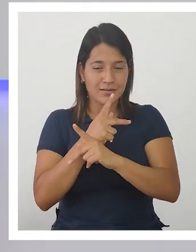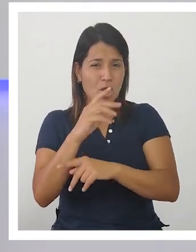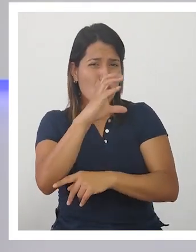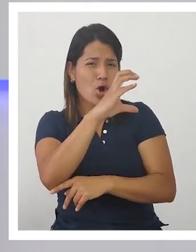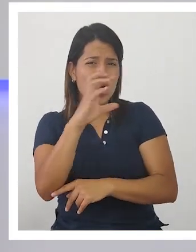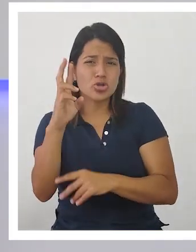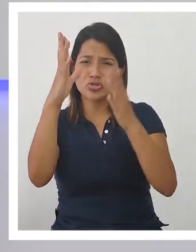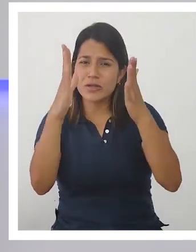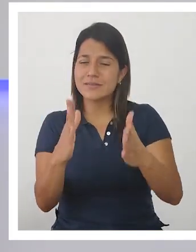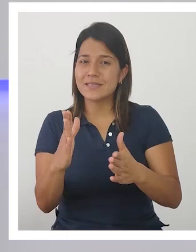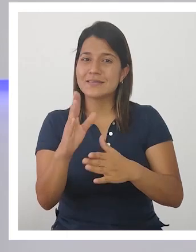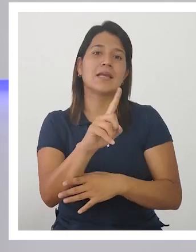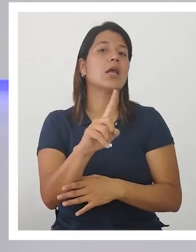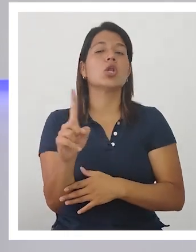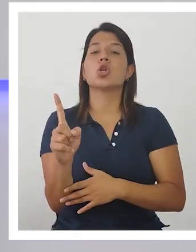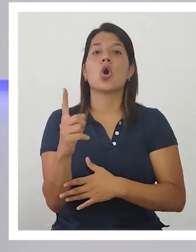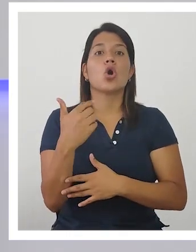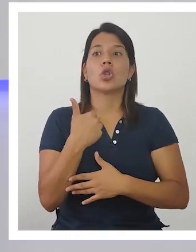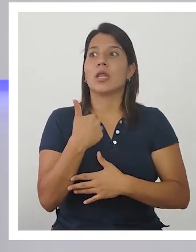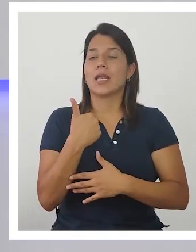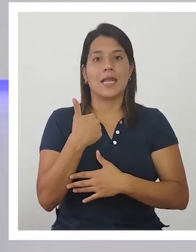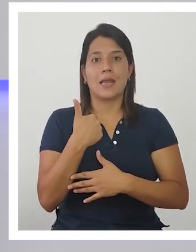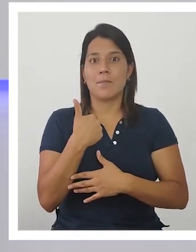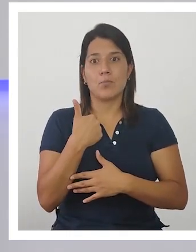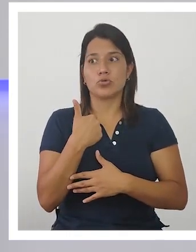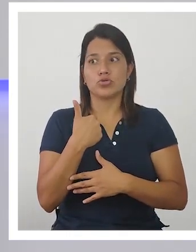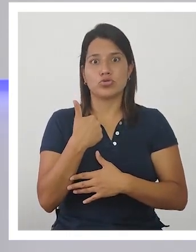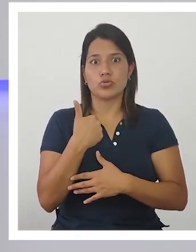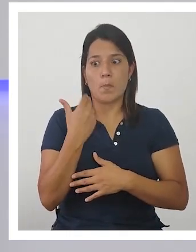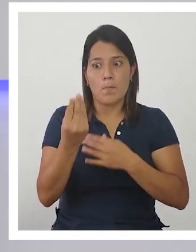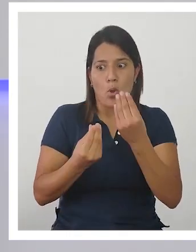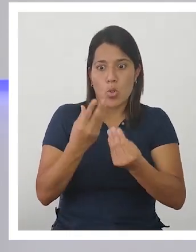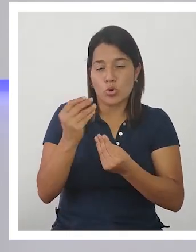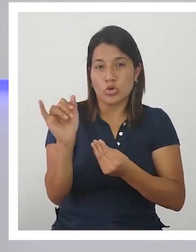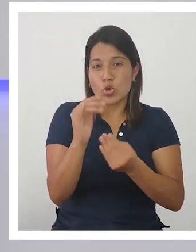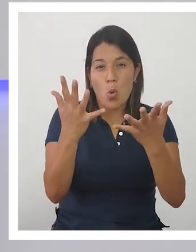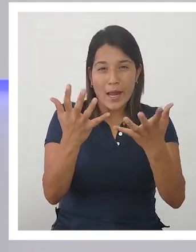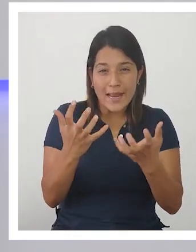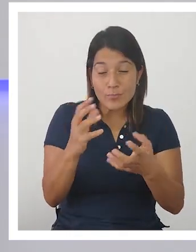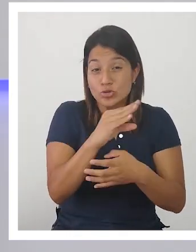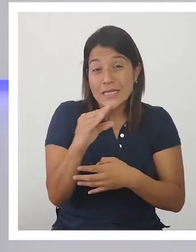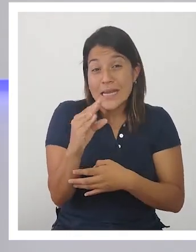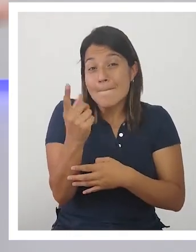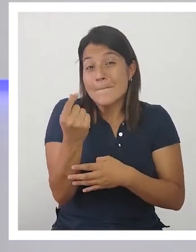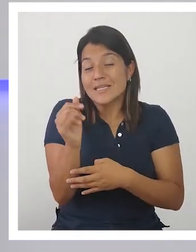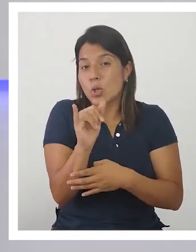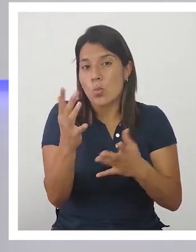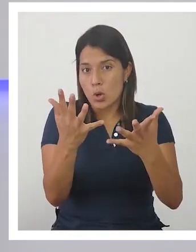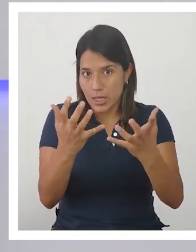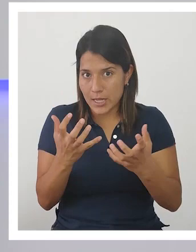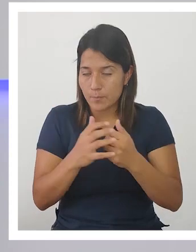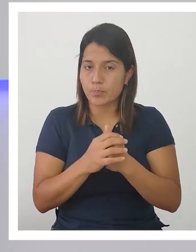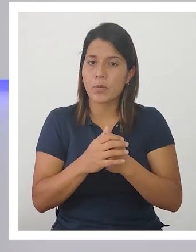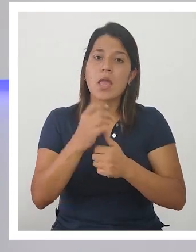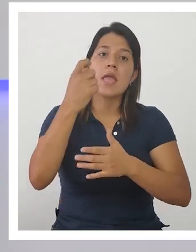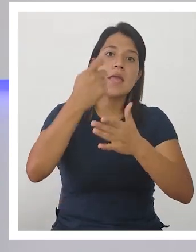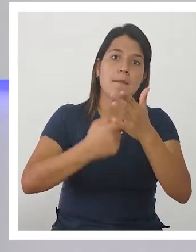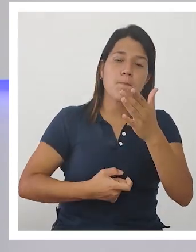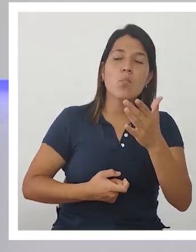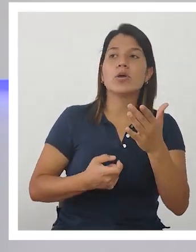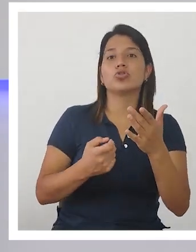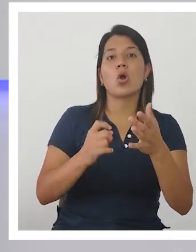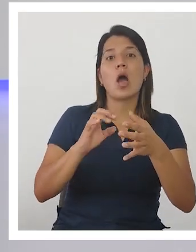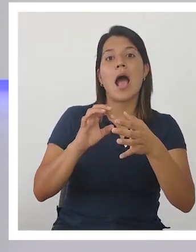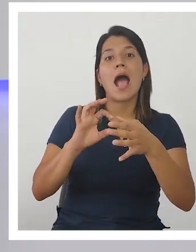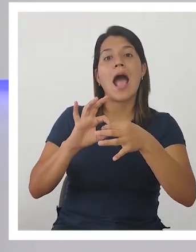cantidad de productos que podríamos tener y al precio que podríamos tenerlo. Tenemos los impuestos a las cadenas de valor, por ejemplo.